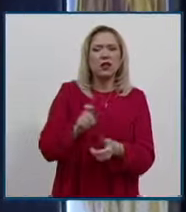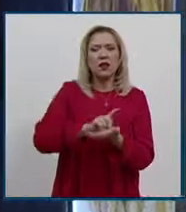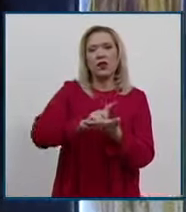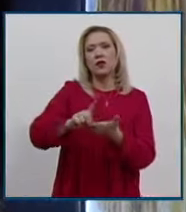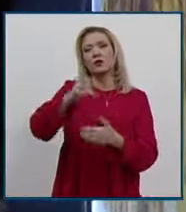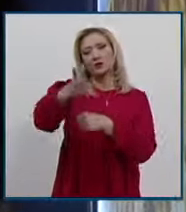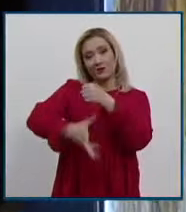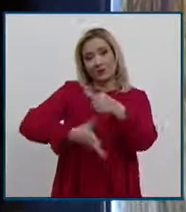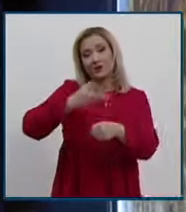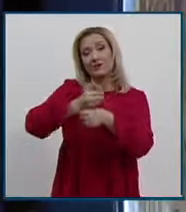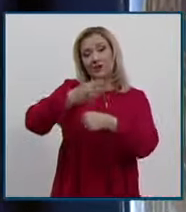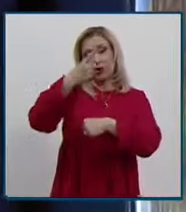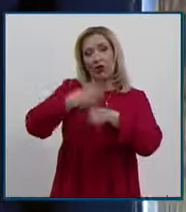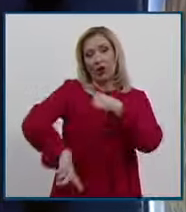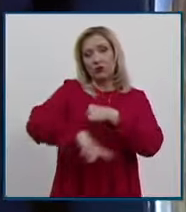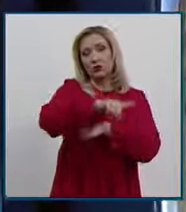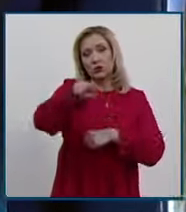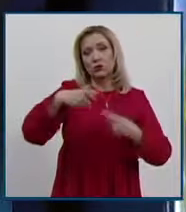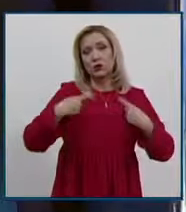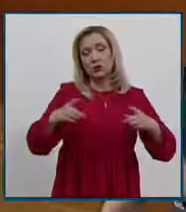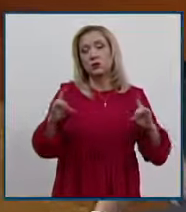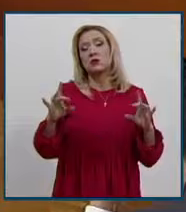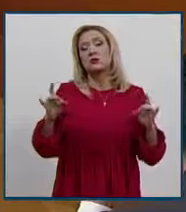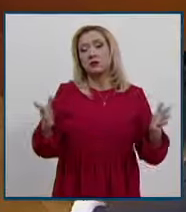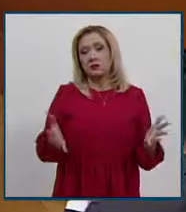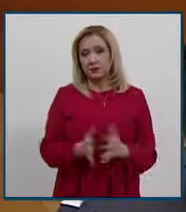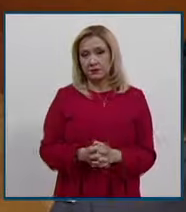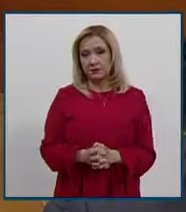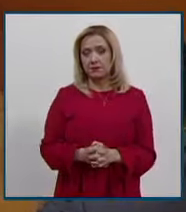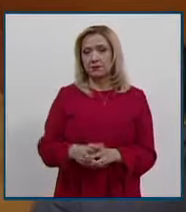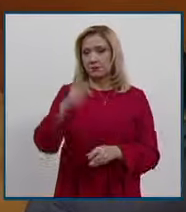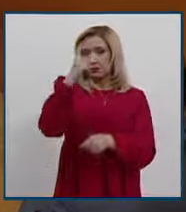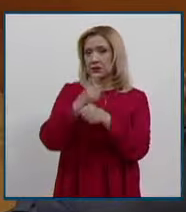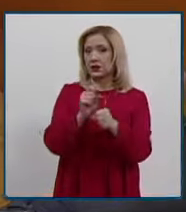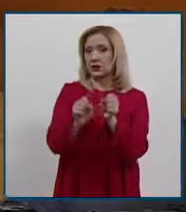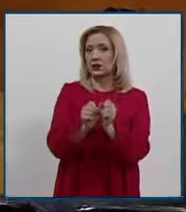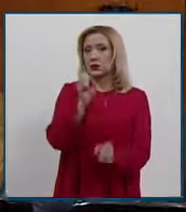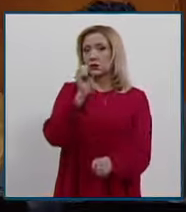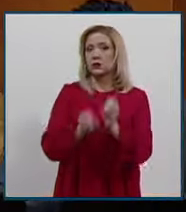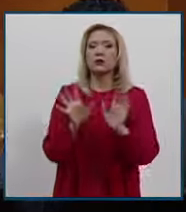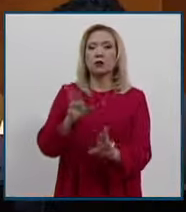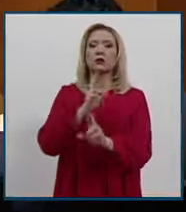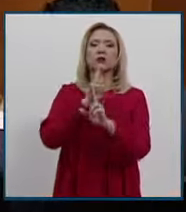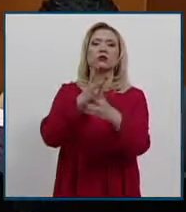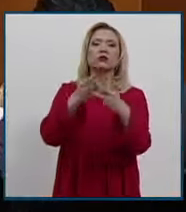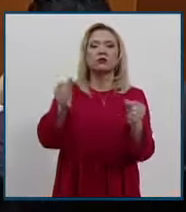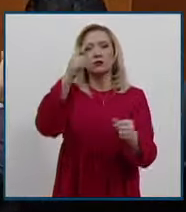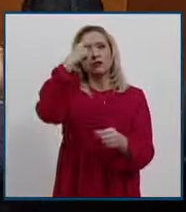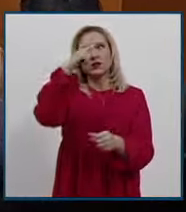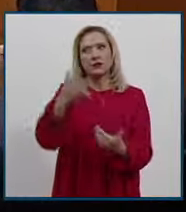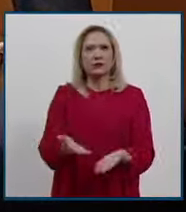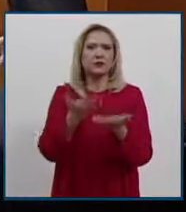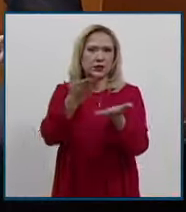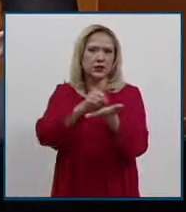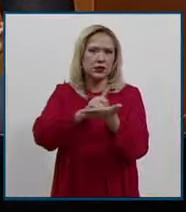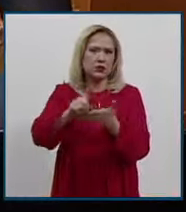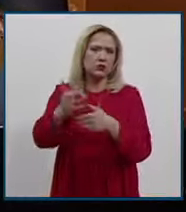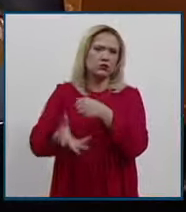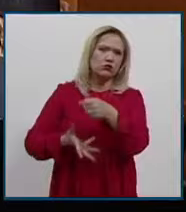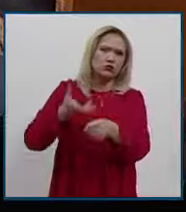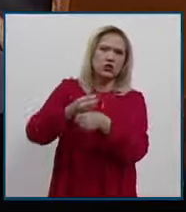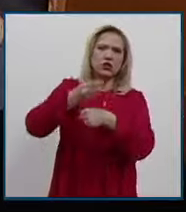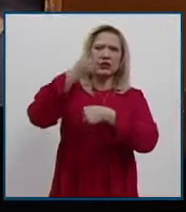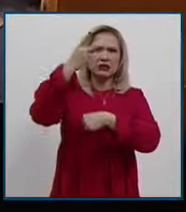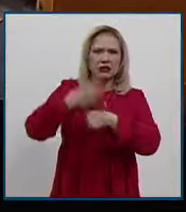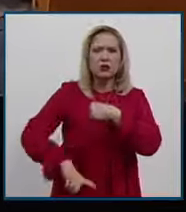reparación integral del daño la primera sala de la corte resolvió que para garantizar el derecho a la reparación integral del